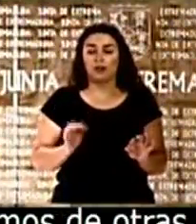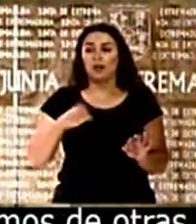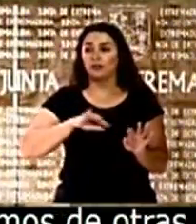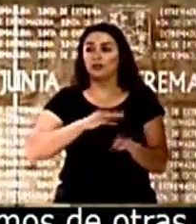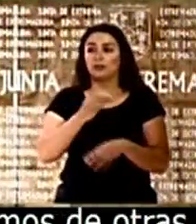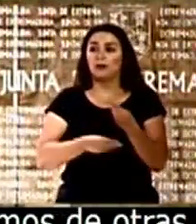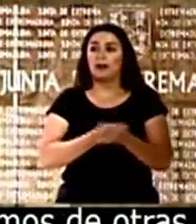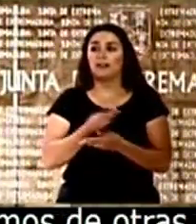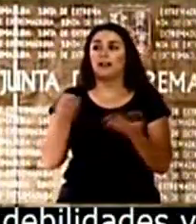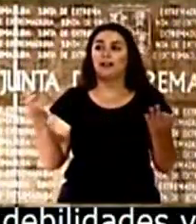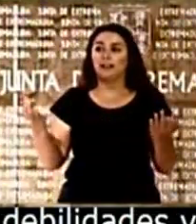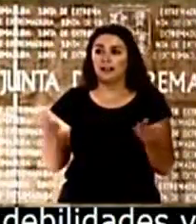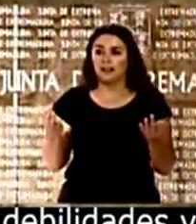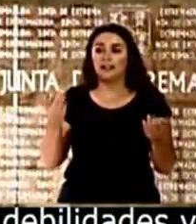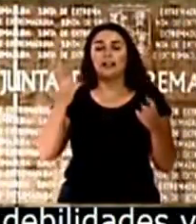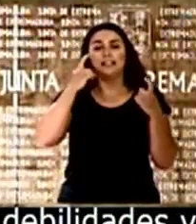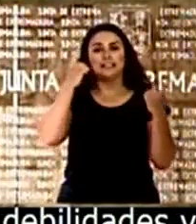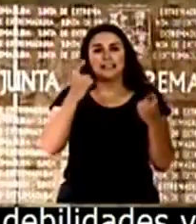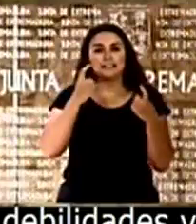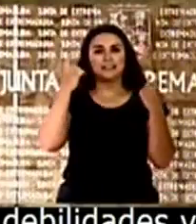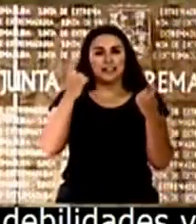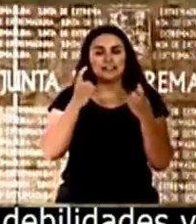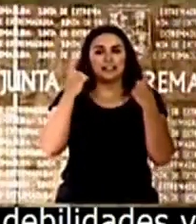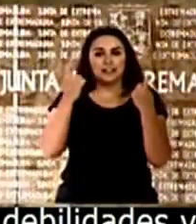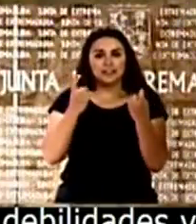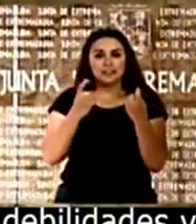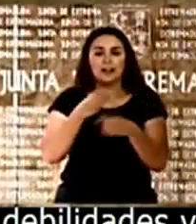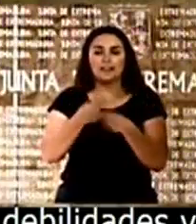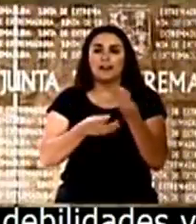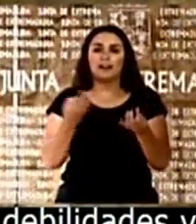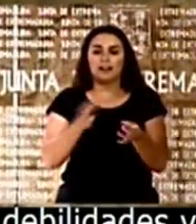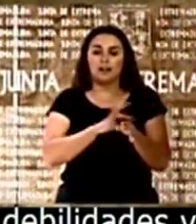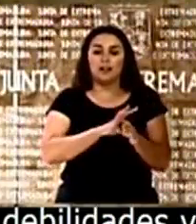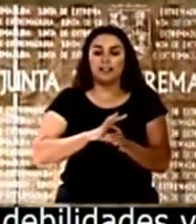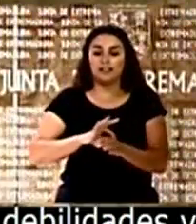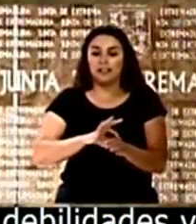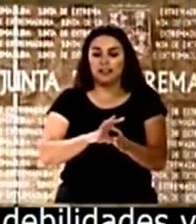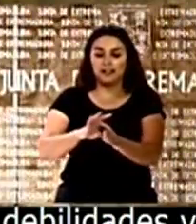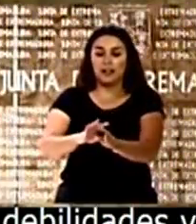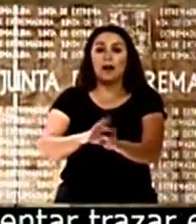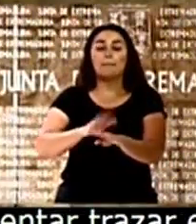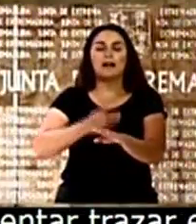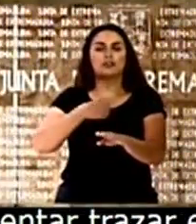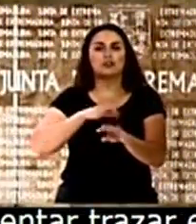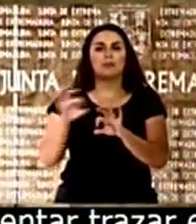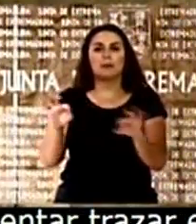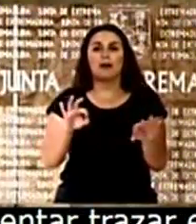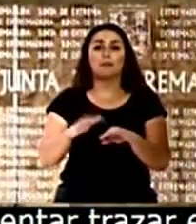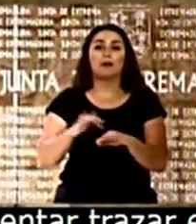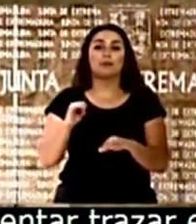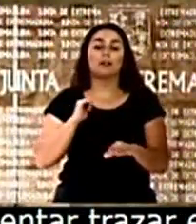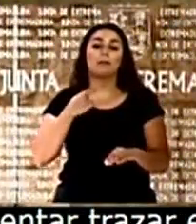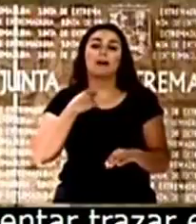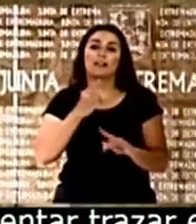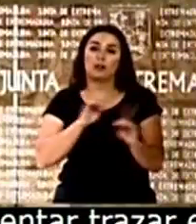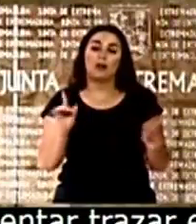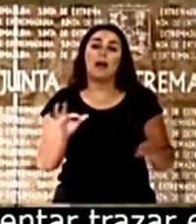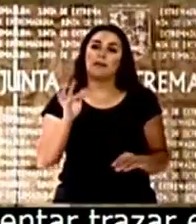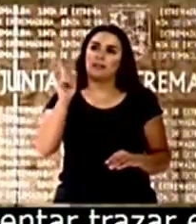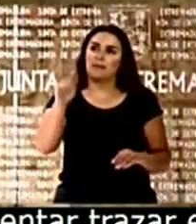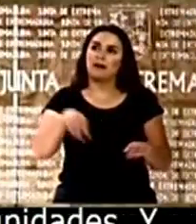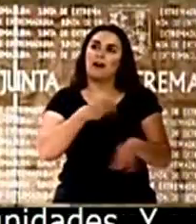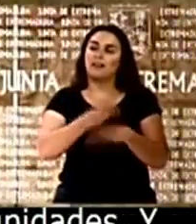hacer y lo que tenemos que intentar trazar es el camino para estar preparados y no perder oportunidades. Y además tenemos que